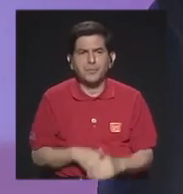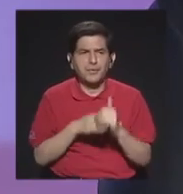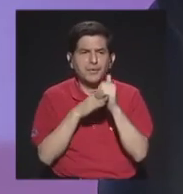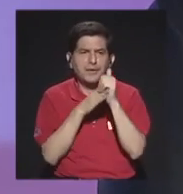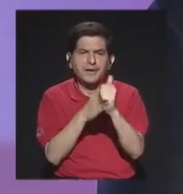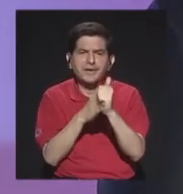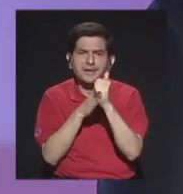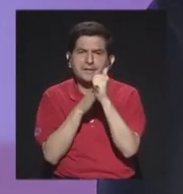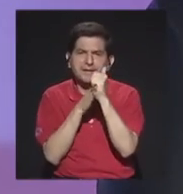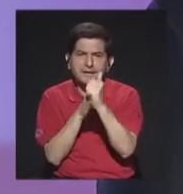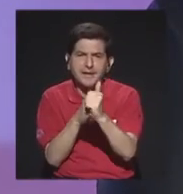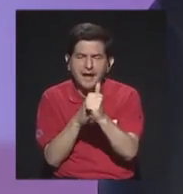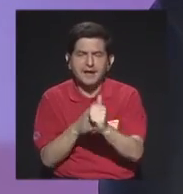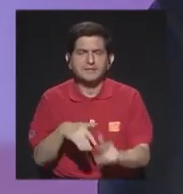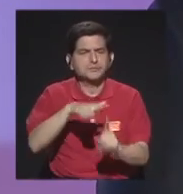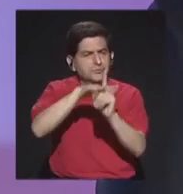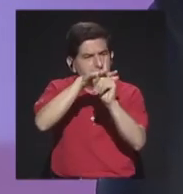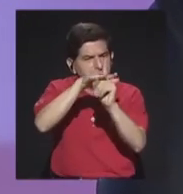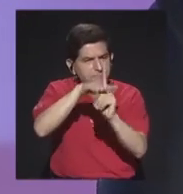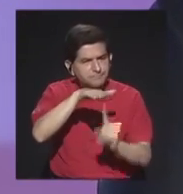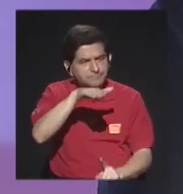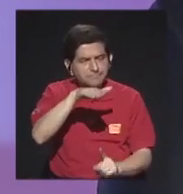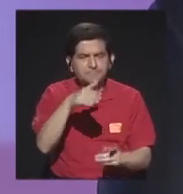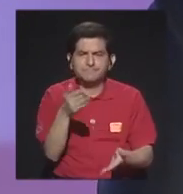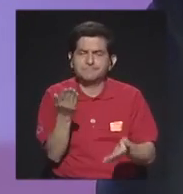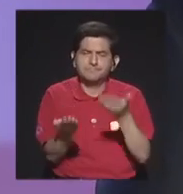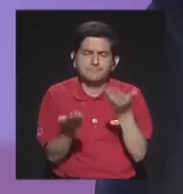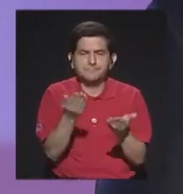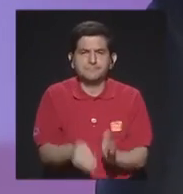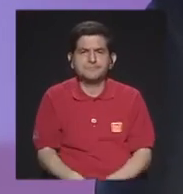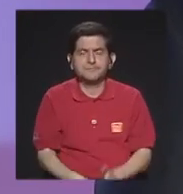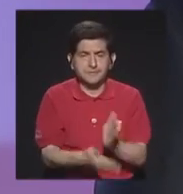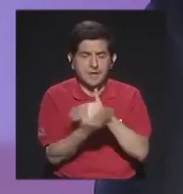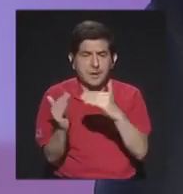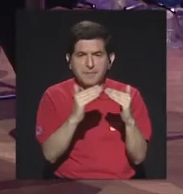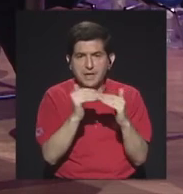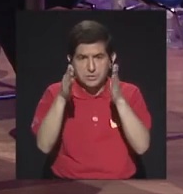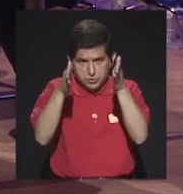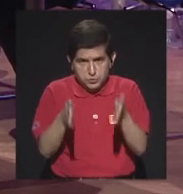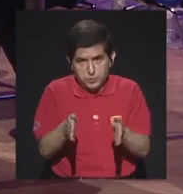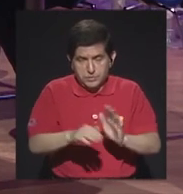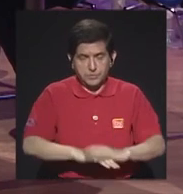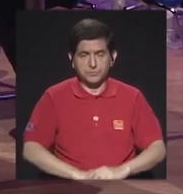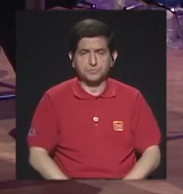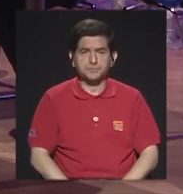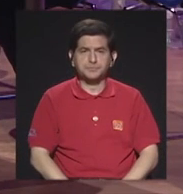liderar o de invisibilizar tal vez un poquito la parte ciudadana y